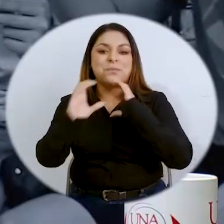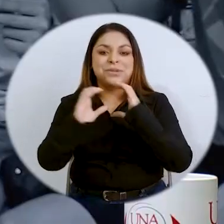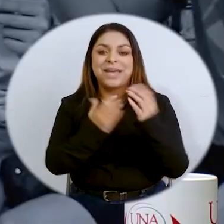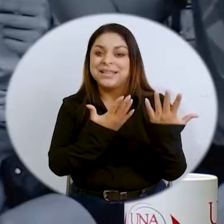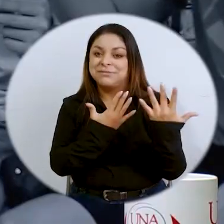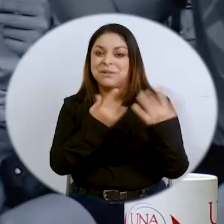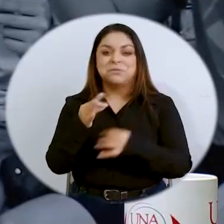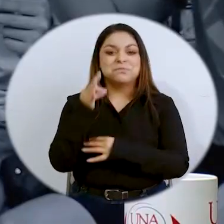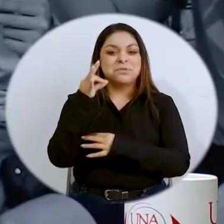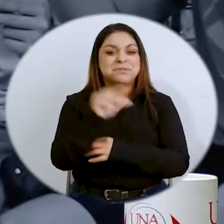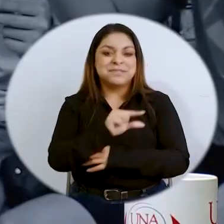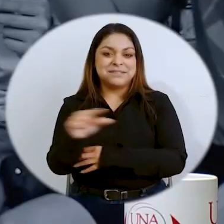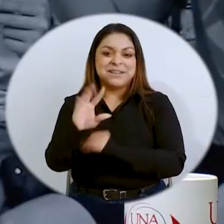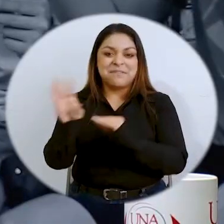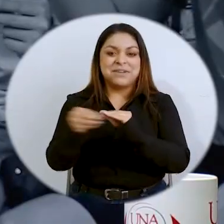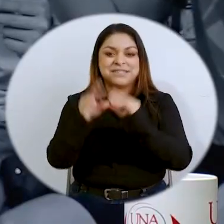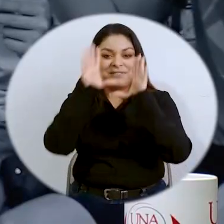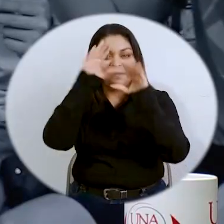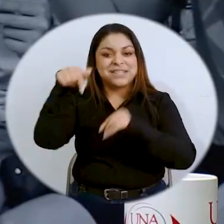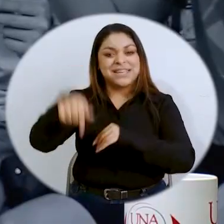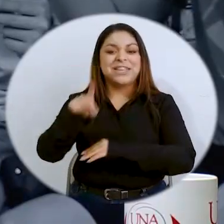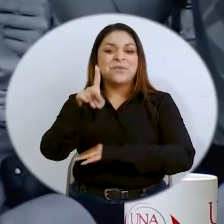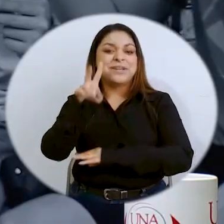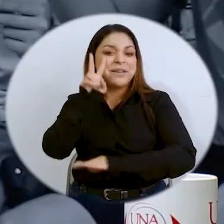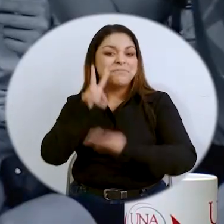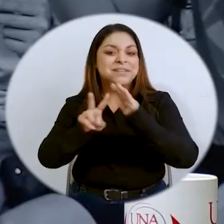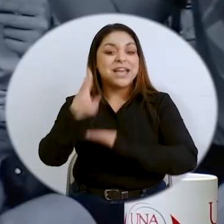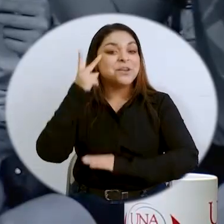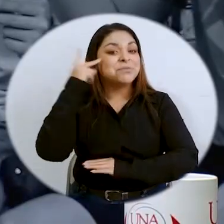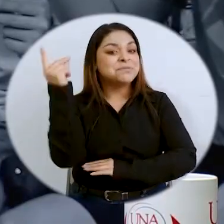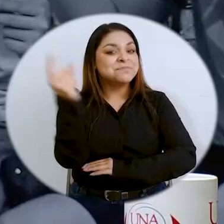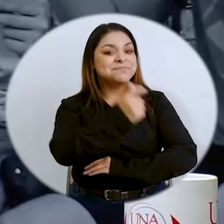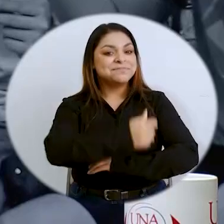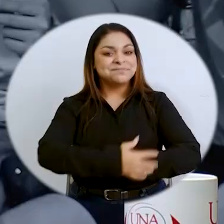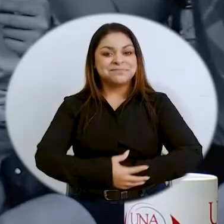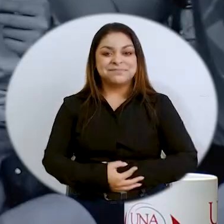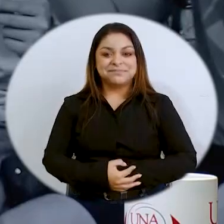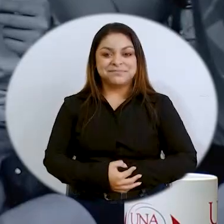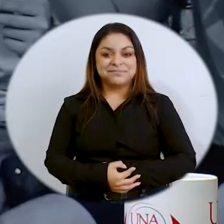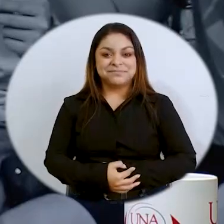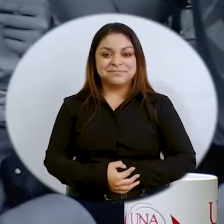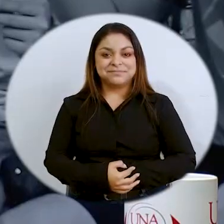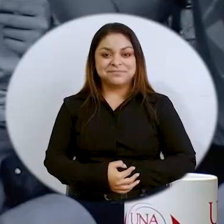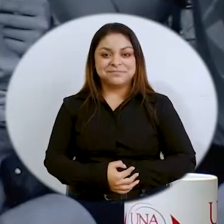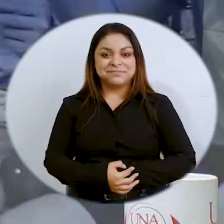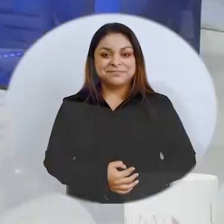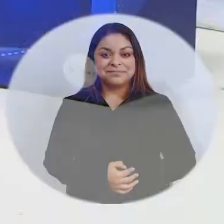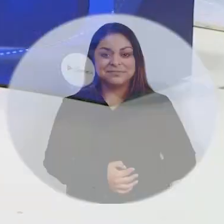Una Comunica. Te esperamos la próxima semana con más aquí en Una Mirada. Hasta pronto.